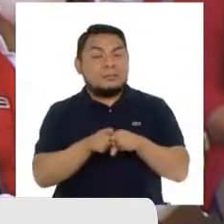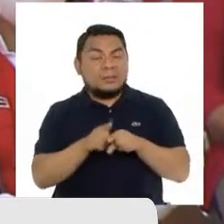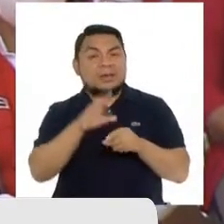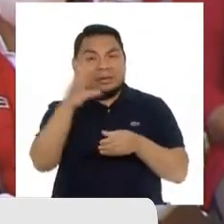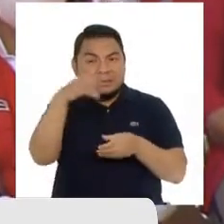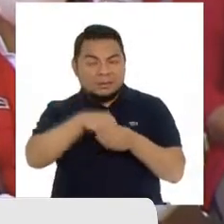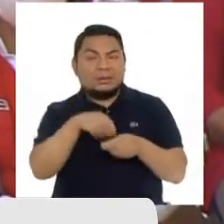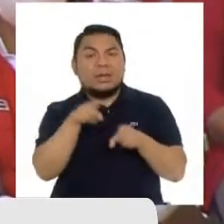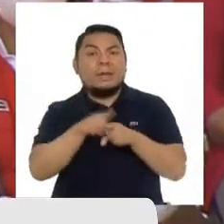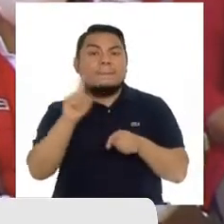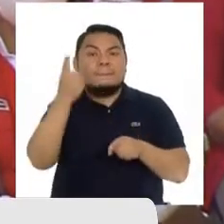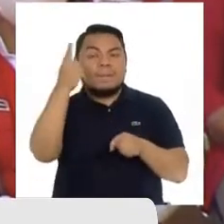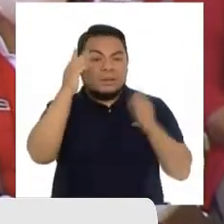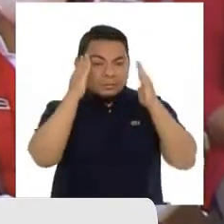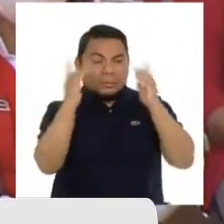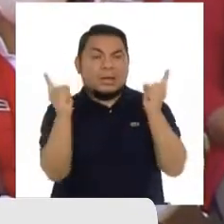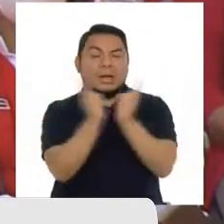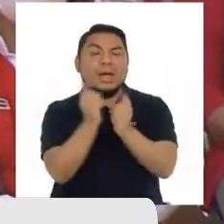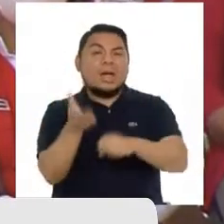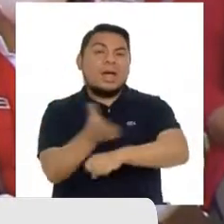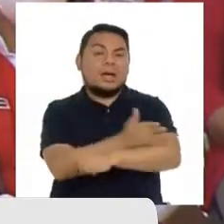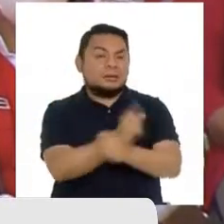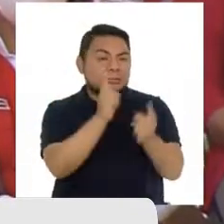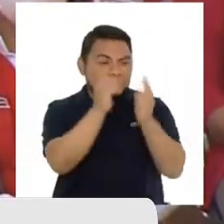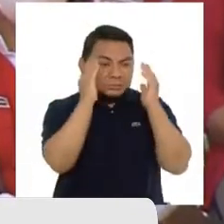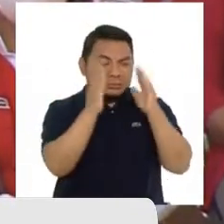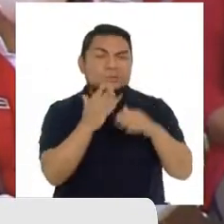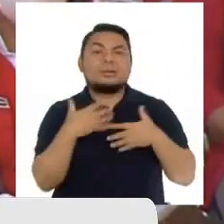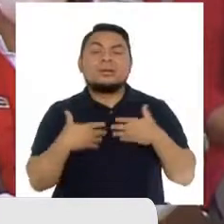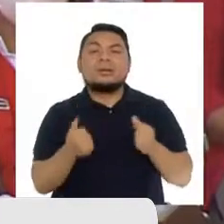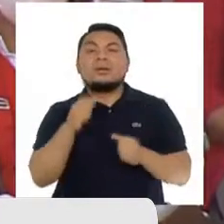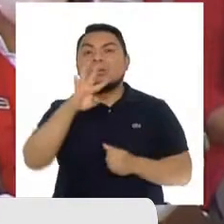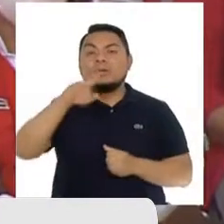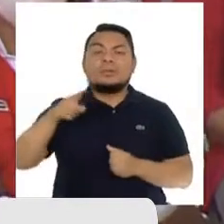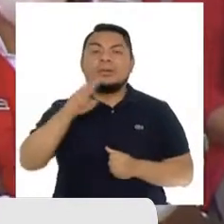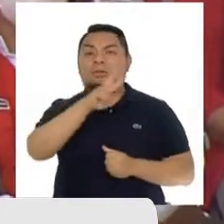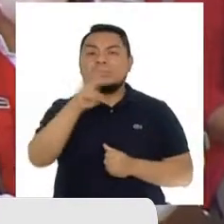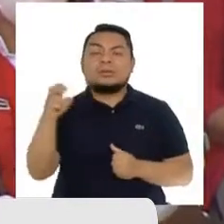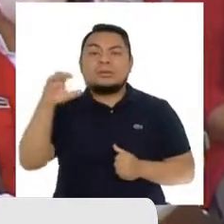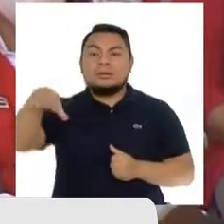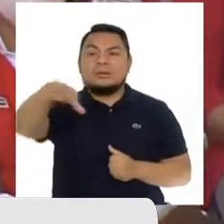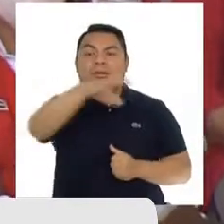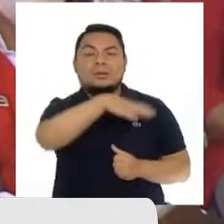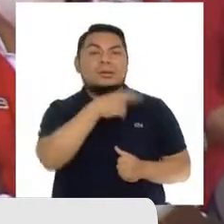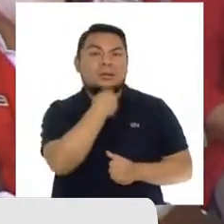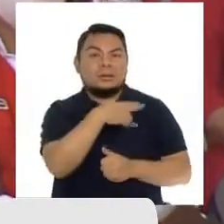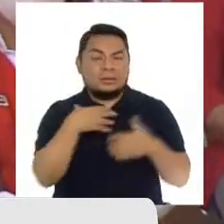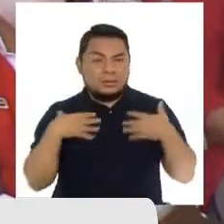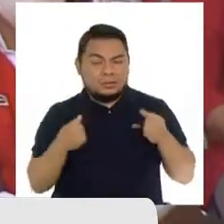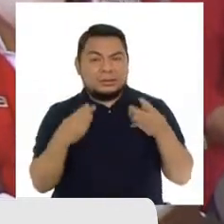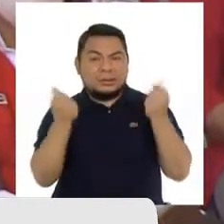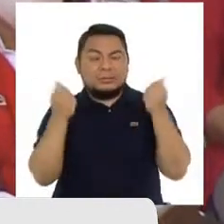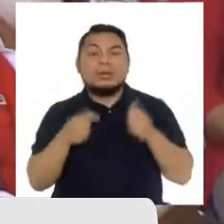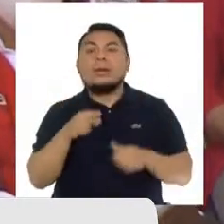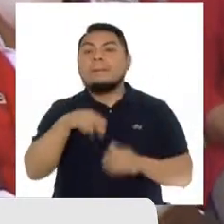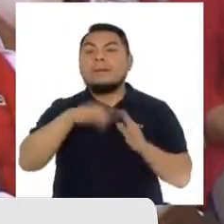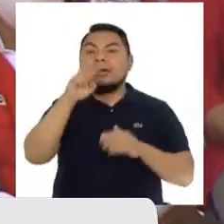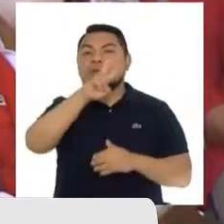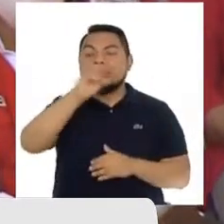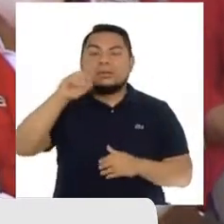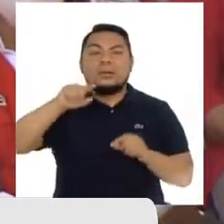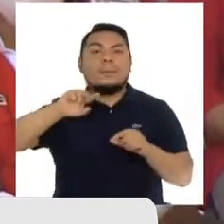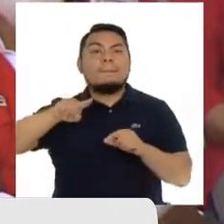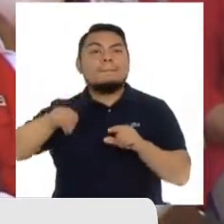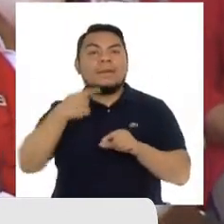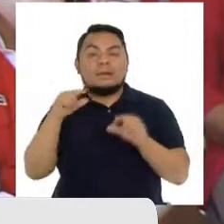del primer nivel de atención con 2400 centros de salud operativos y más de 200.000 comités